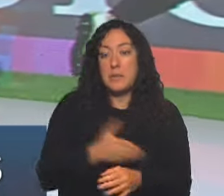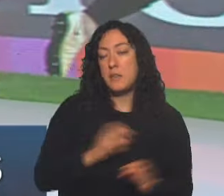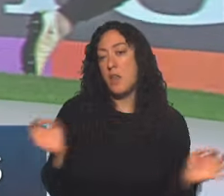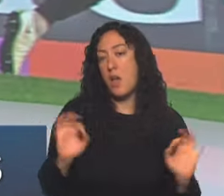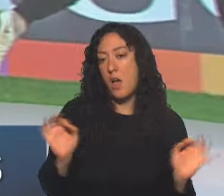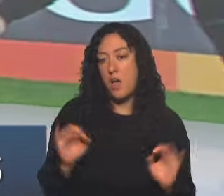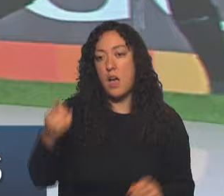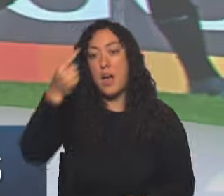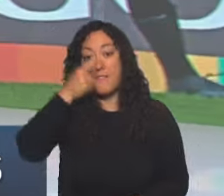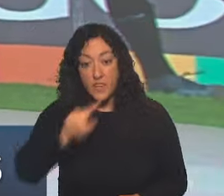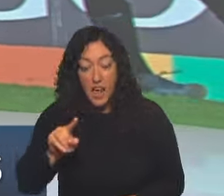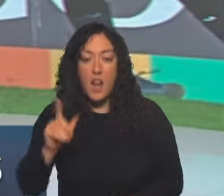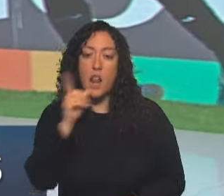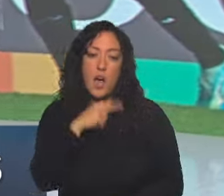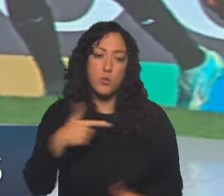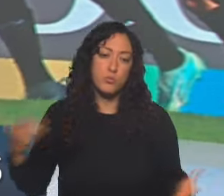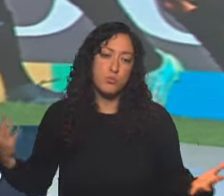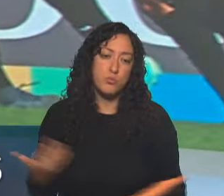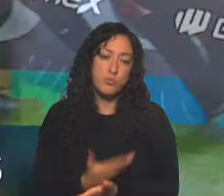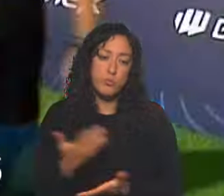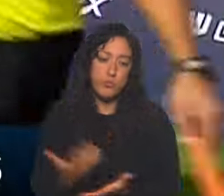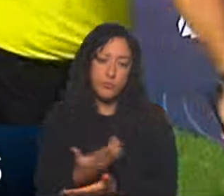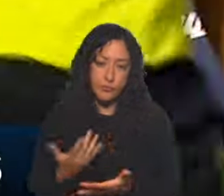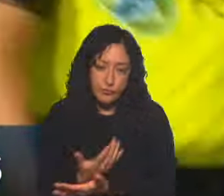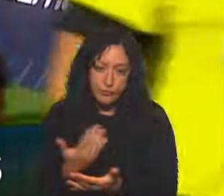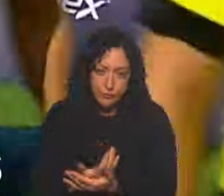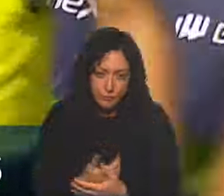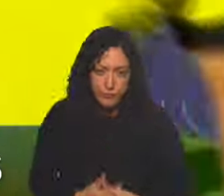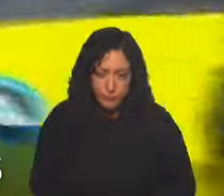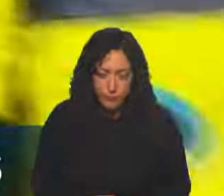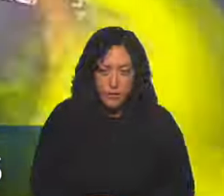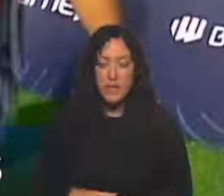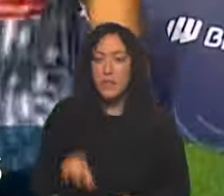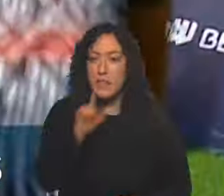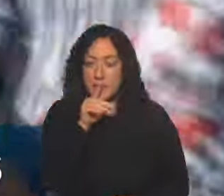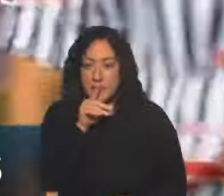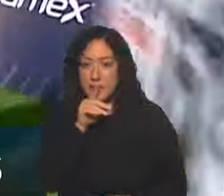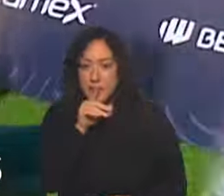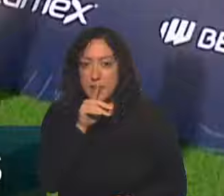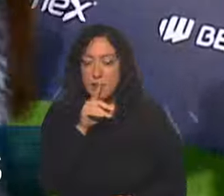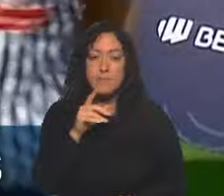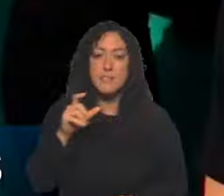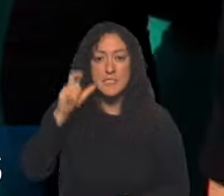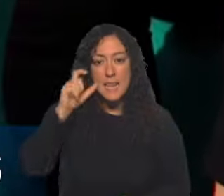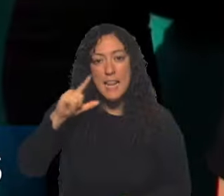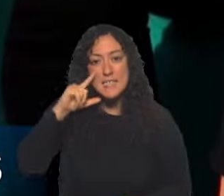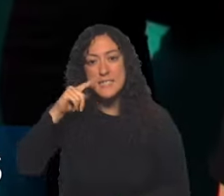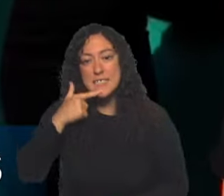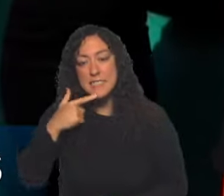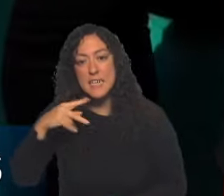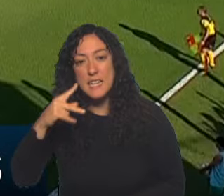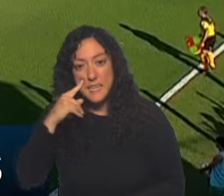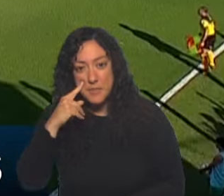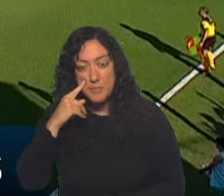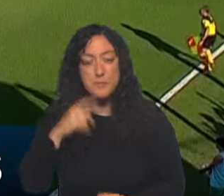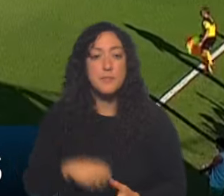de hoy lo sufrió Lanús. El equipo granate dirigido por Ricardo Zielinski perdió ante el Porvenir, equipo que milita en la Primera C.